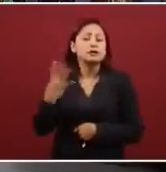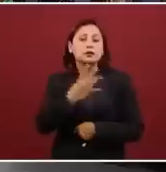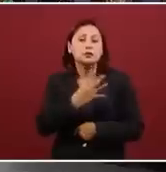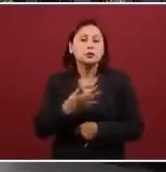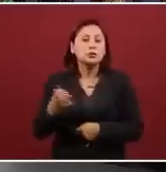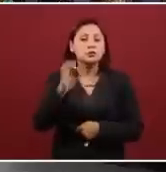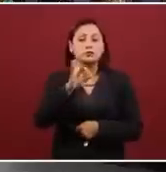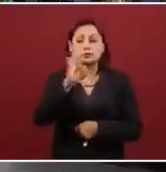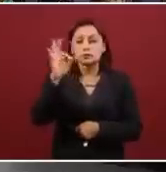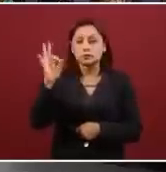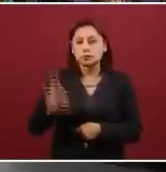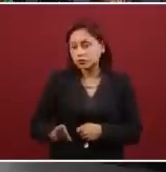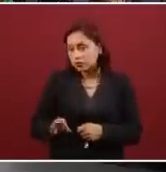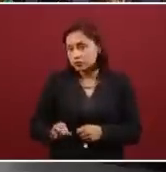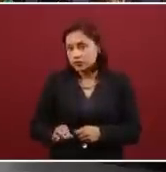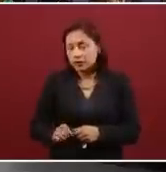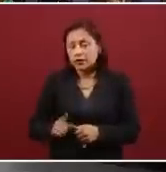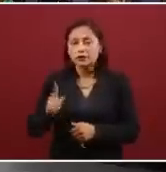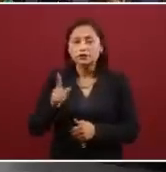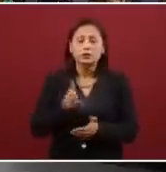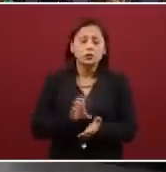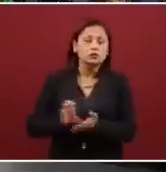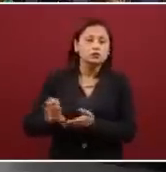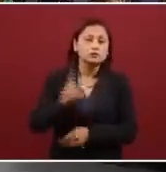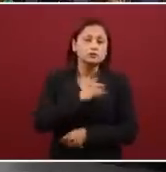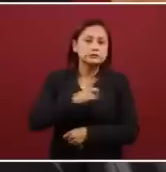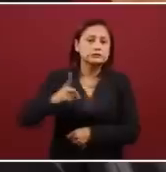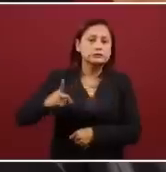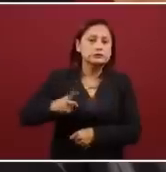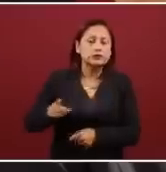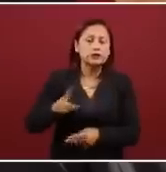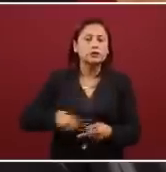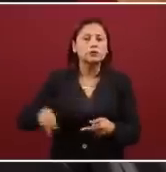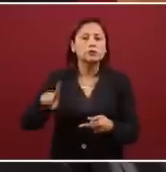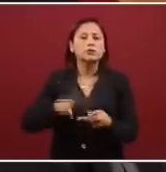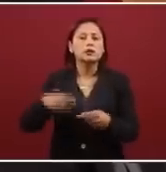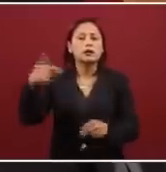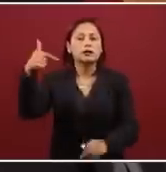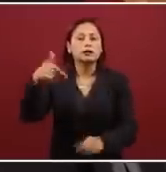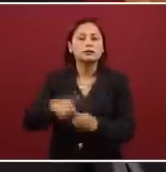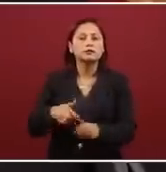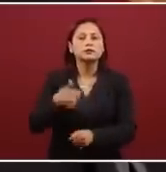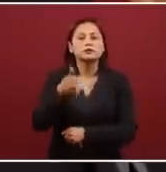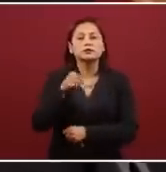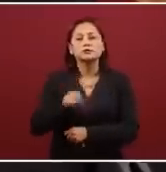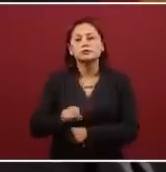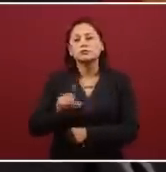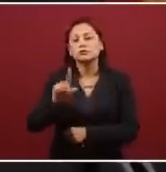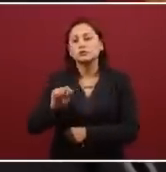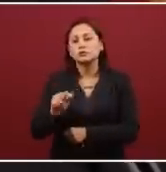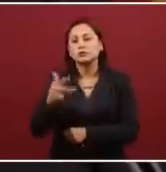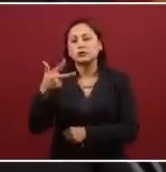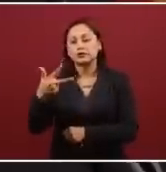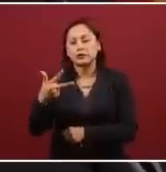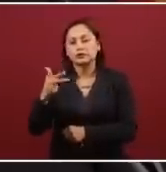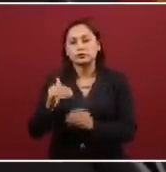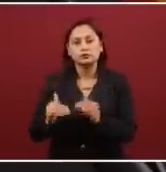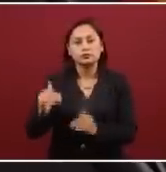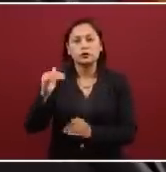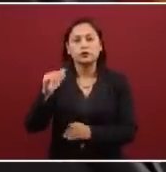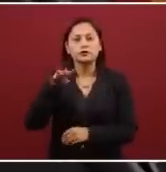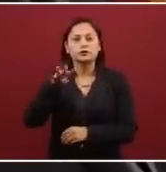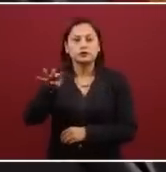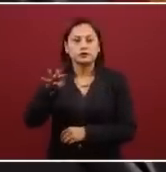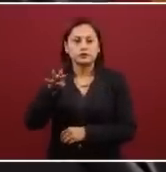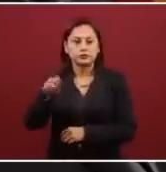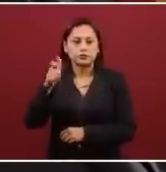pública. La gasolina de 6.78 subió a 19 pesos, el